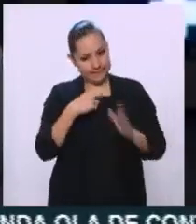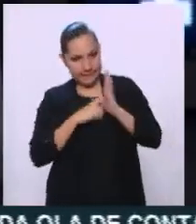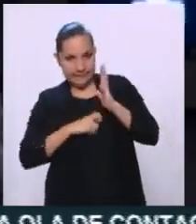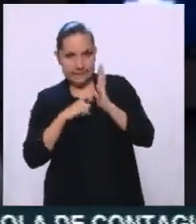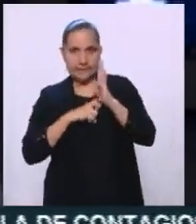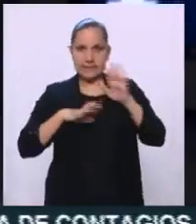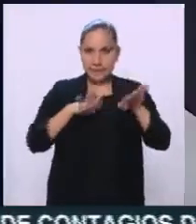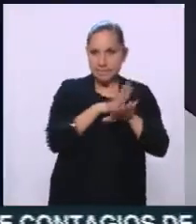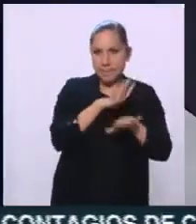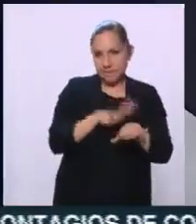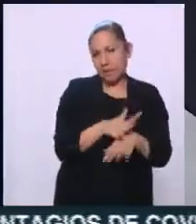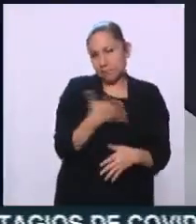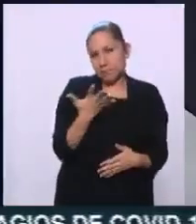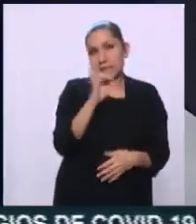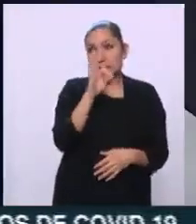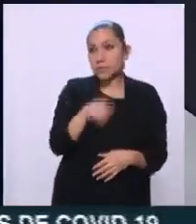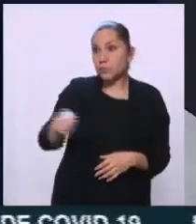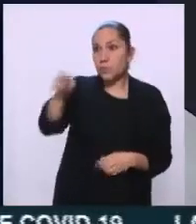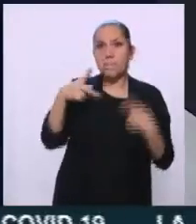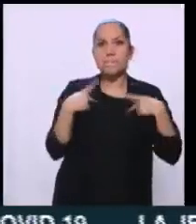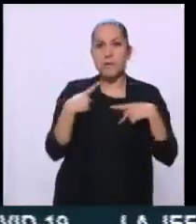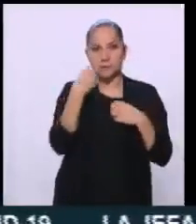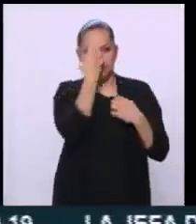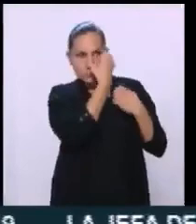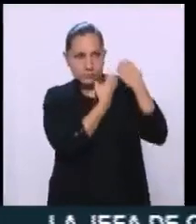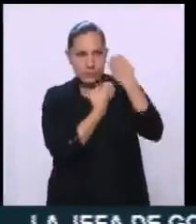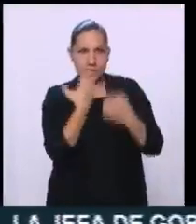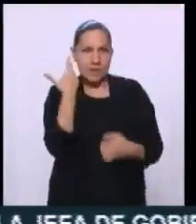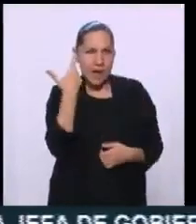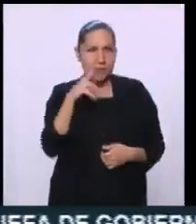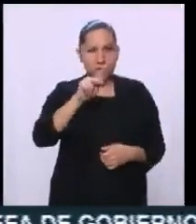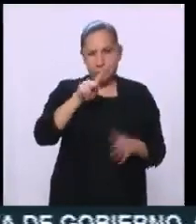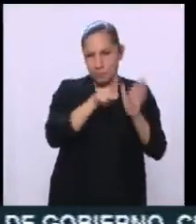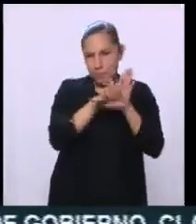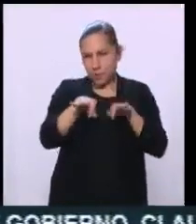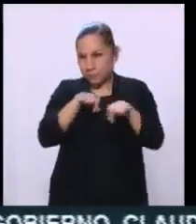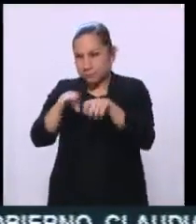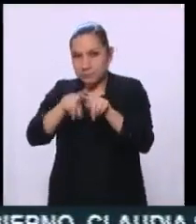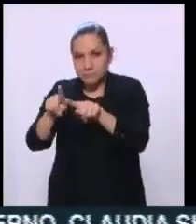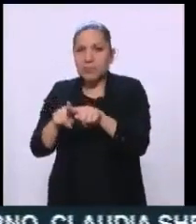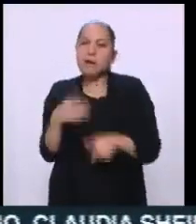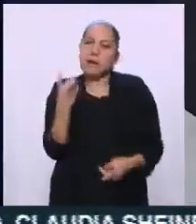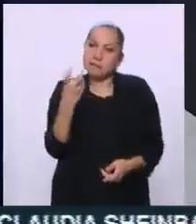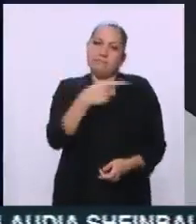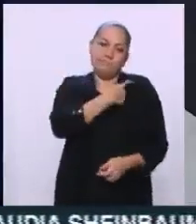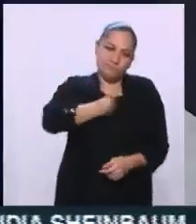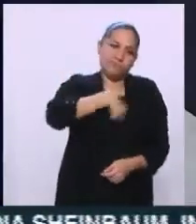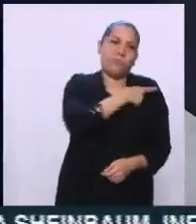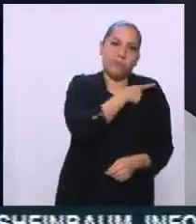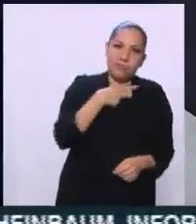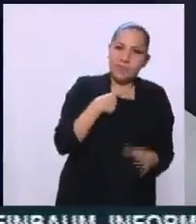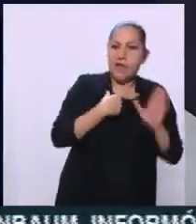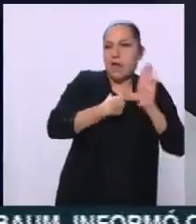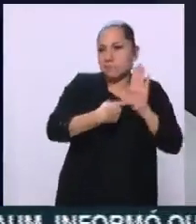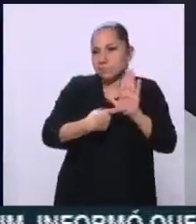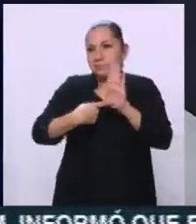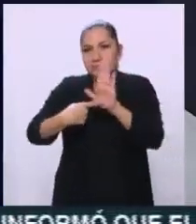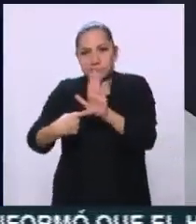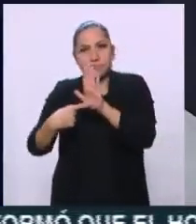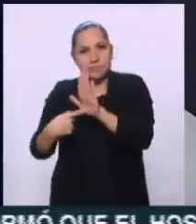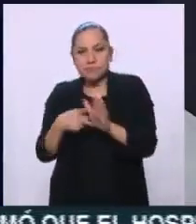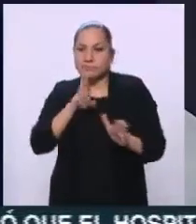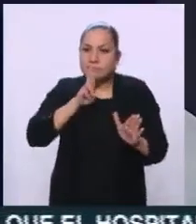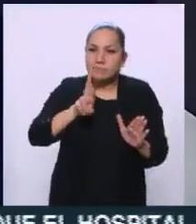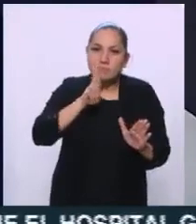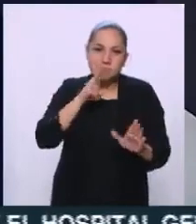una persona de a pie. Argumentos, ¿no? Argumentos válidos y que no las primeras planas de los periódicos están llenos de desmentidos después de que publican algunas